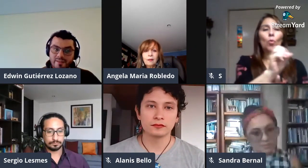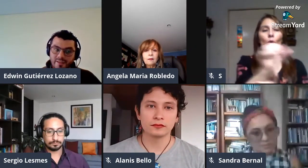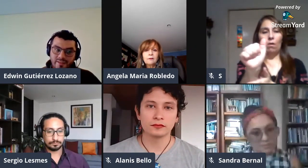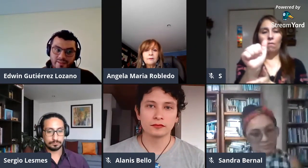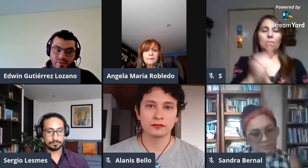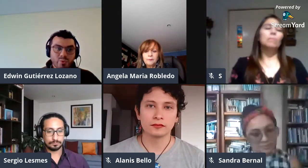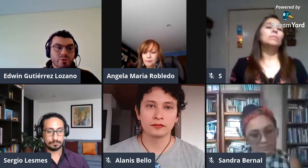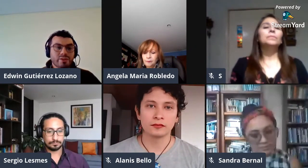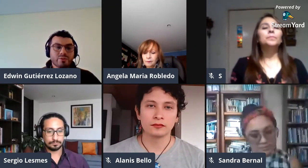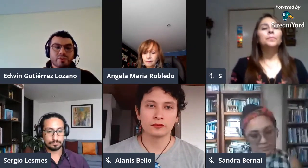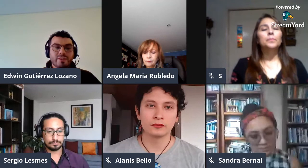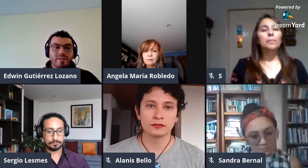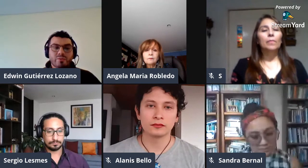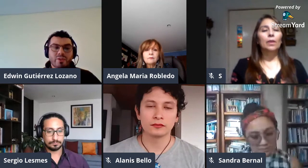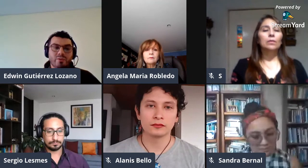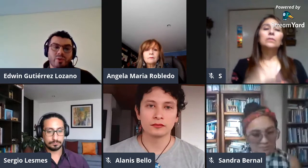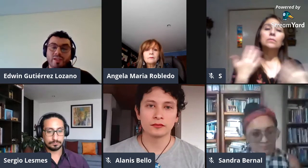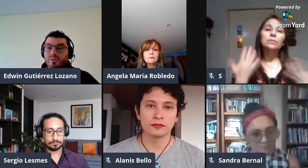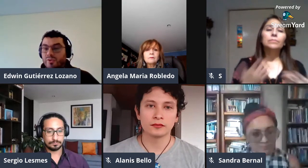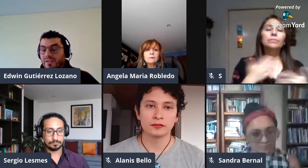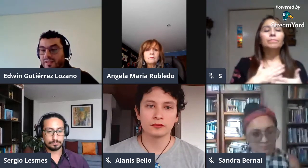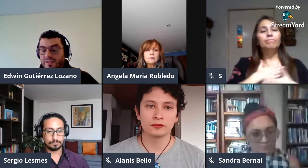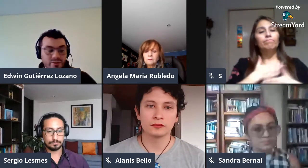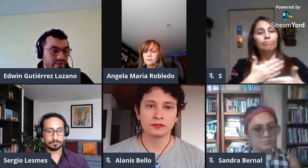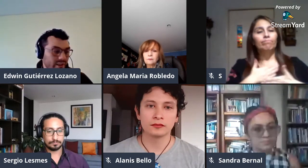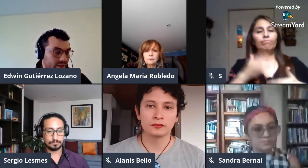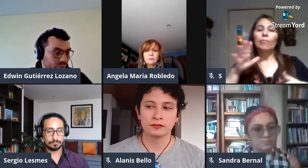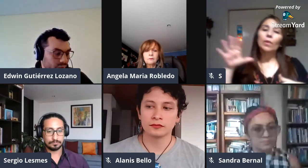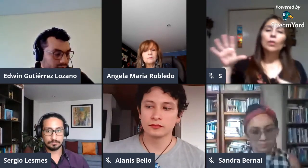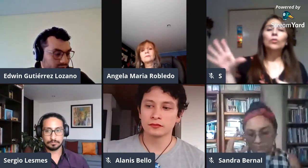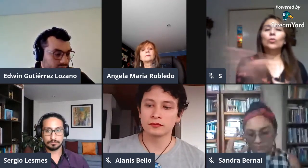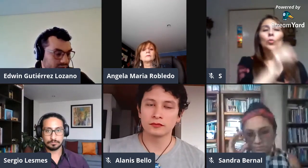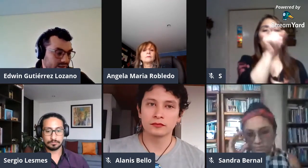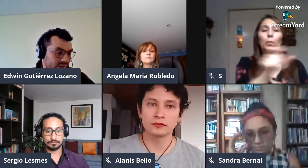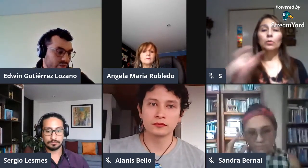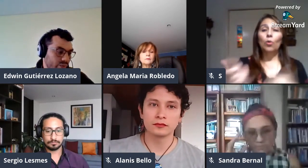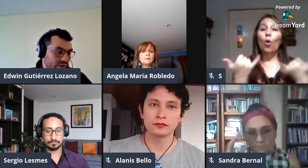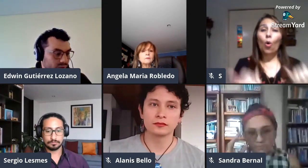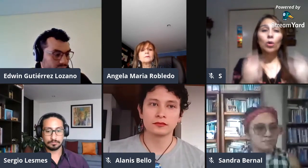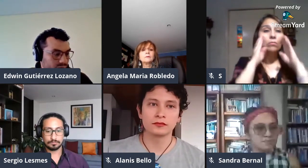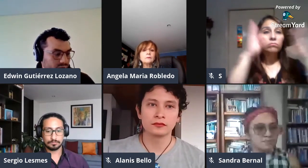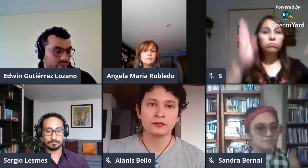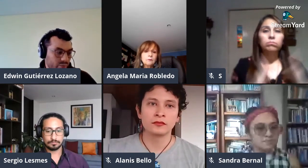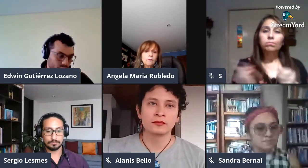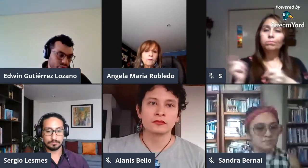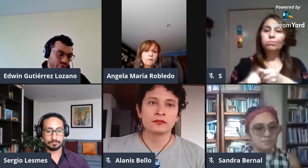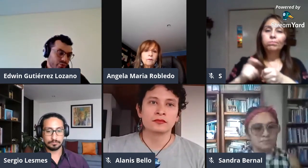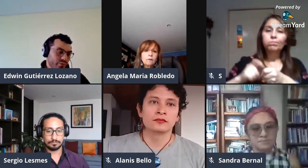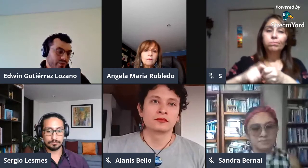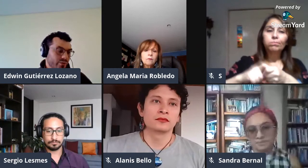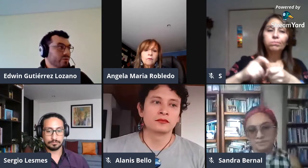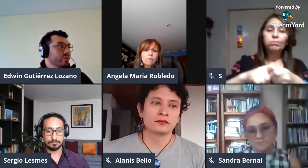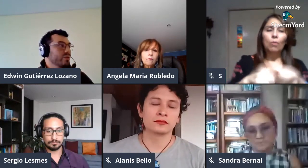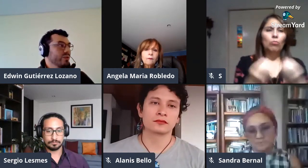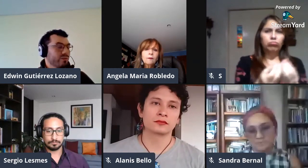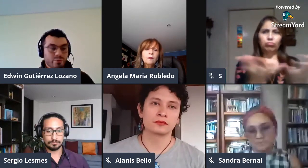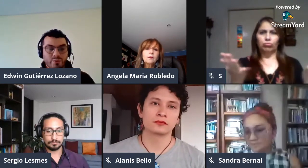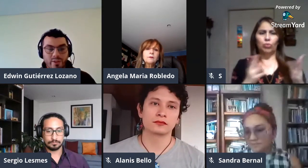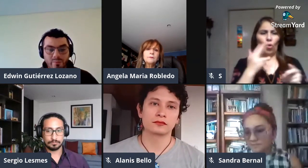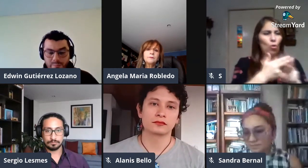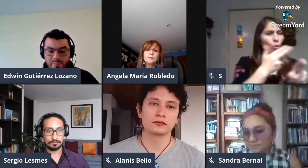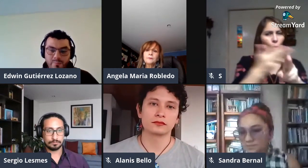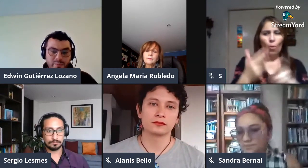Vamos a dar la serie de saludos, entonces queremos saludar a la audiencia que nos están acompañando, que se están sumando, veo muchos nombres